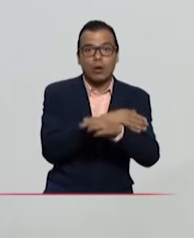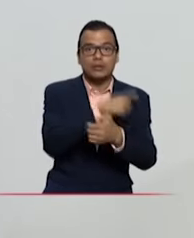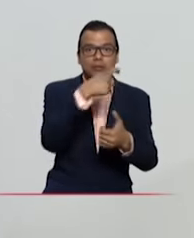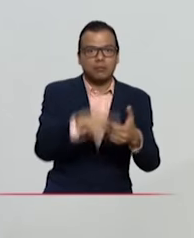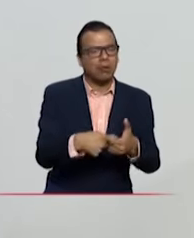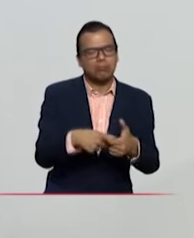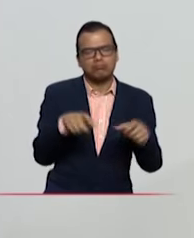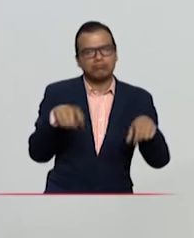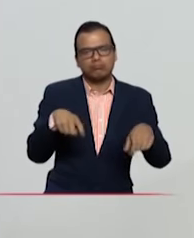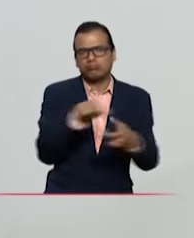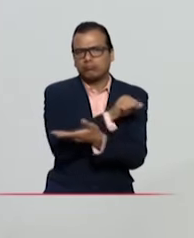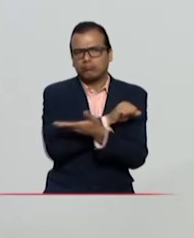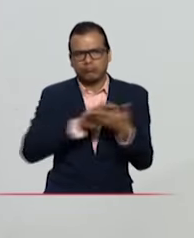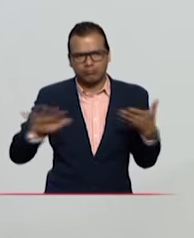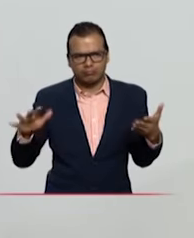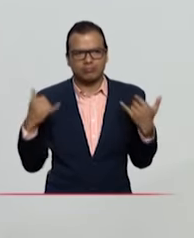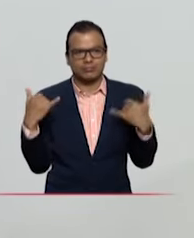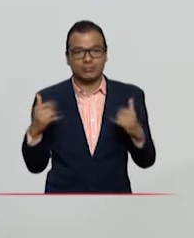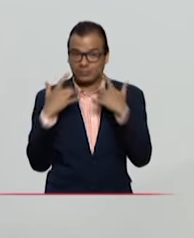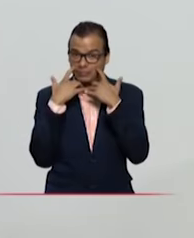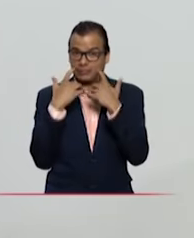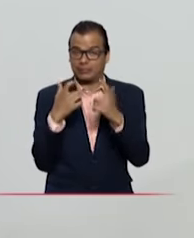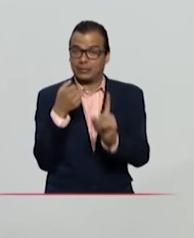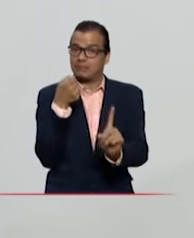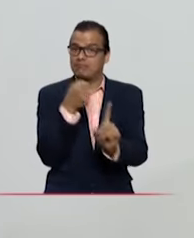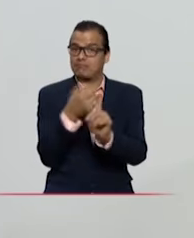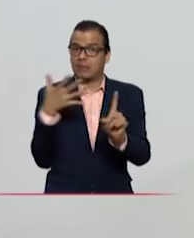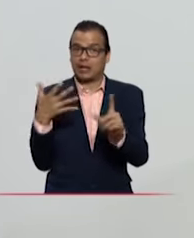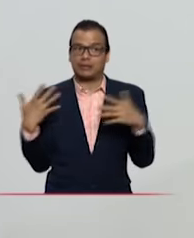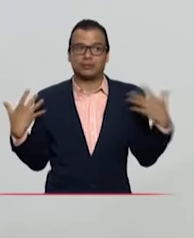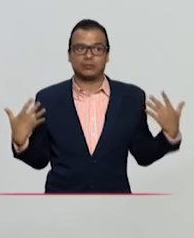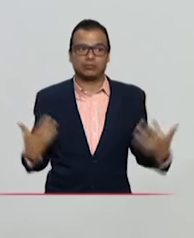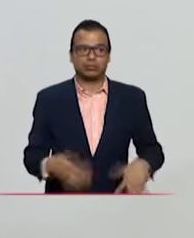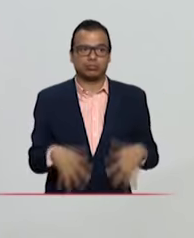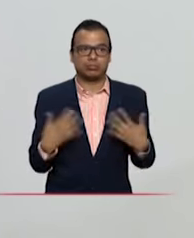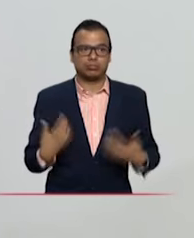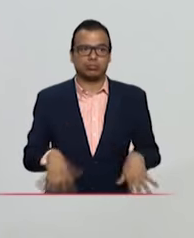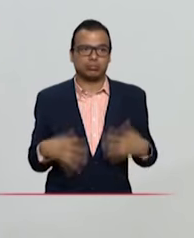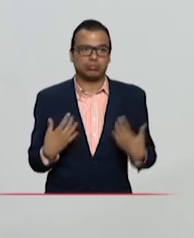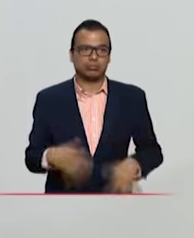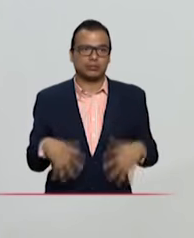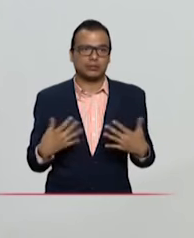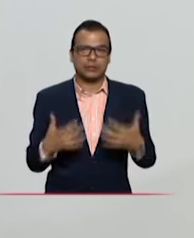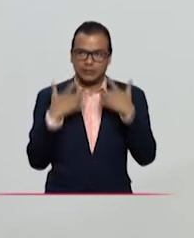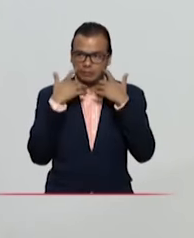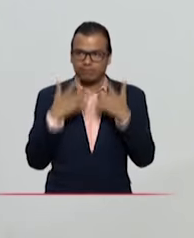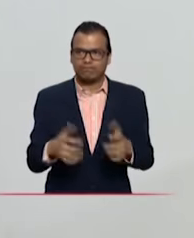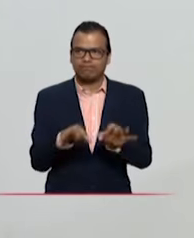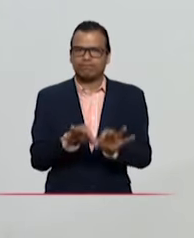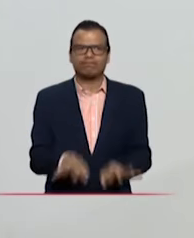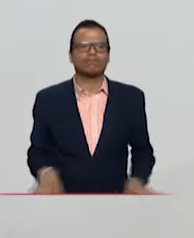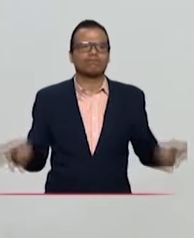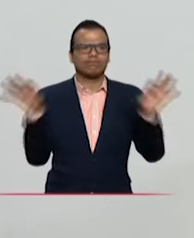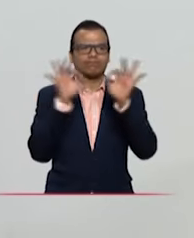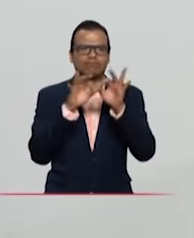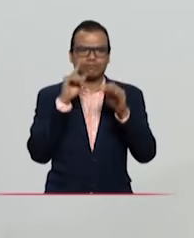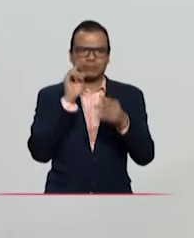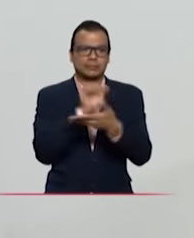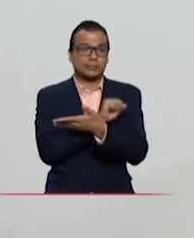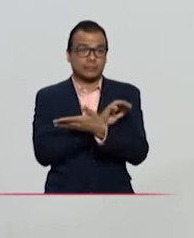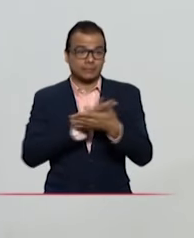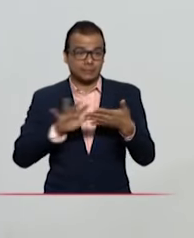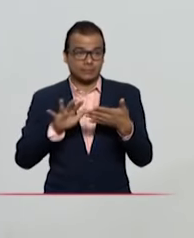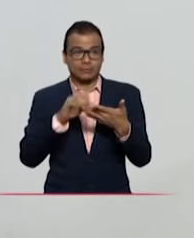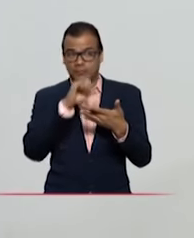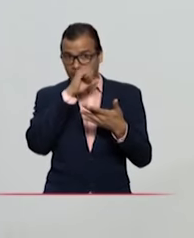ahora pues en la entrevista. Y lo que es más importante es que de manera gratuita, es que ninguna corporación y por